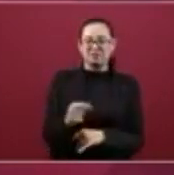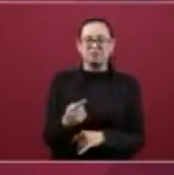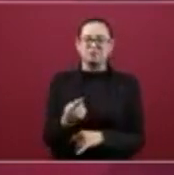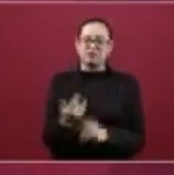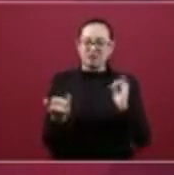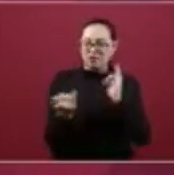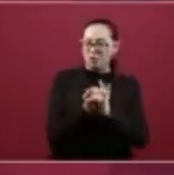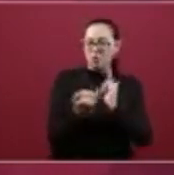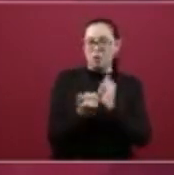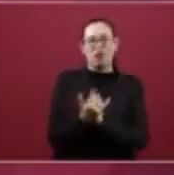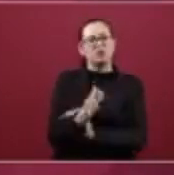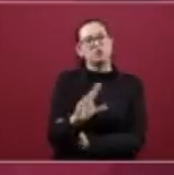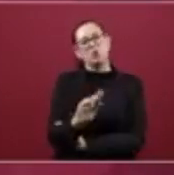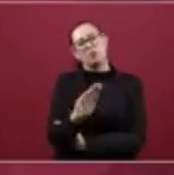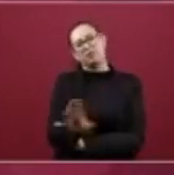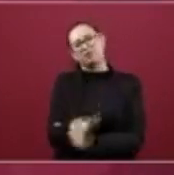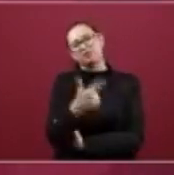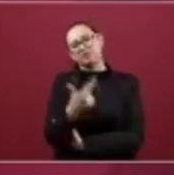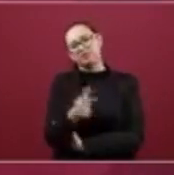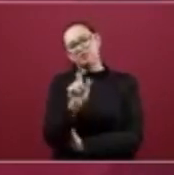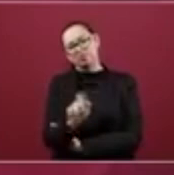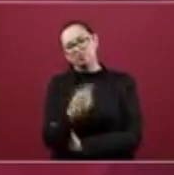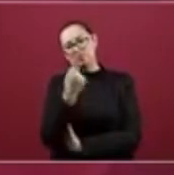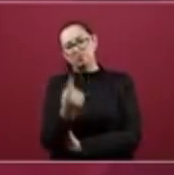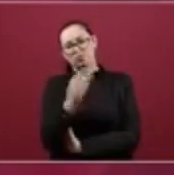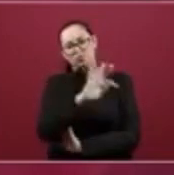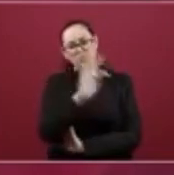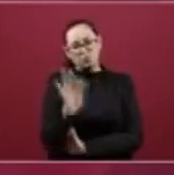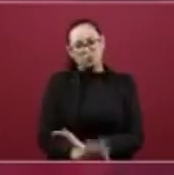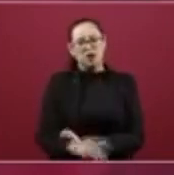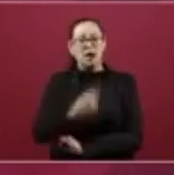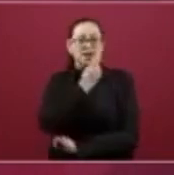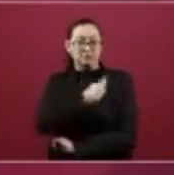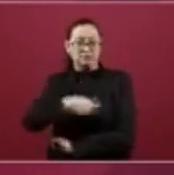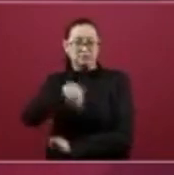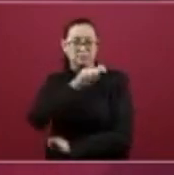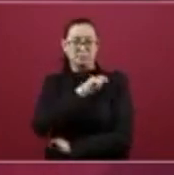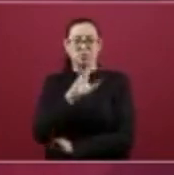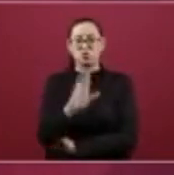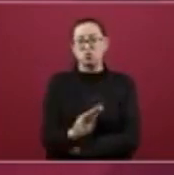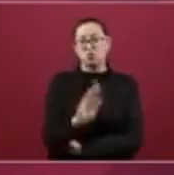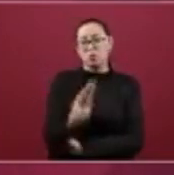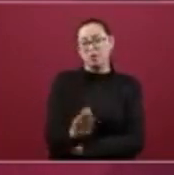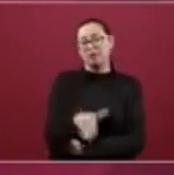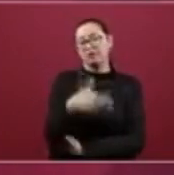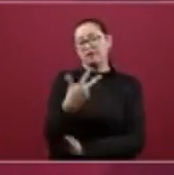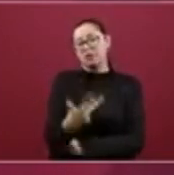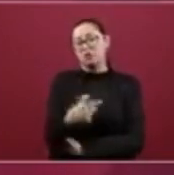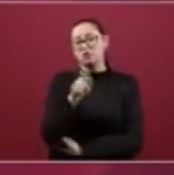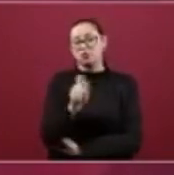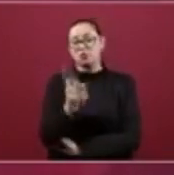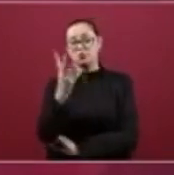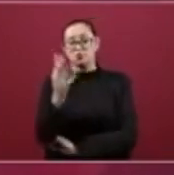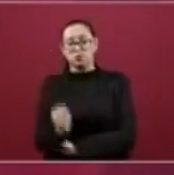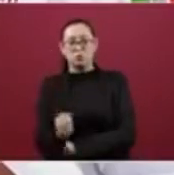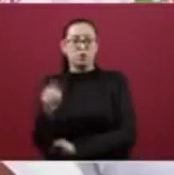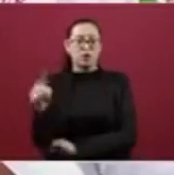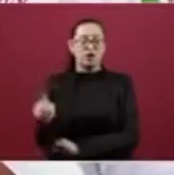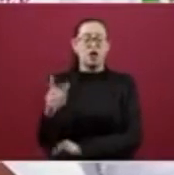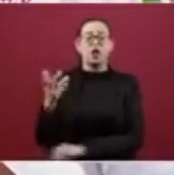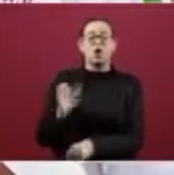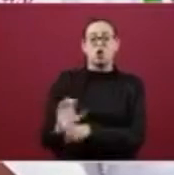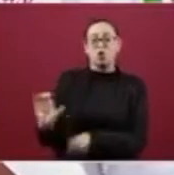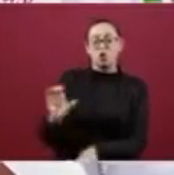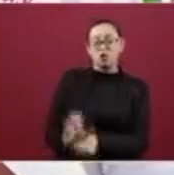consumo-producción está al 97.1, España al 98.9, Colombia